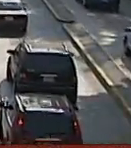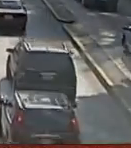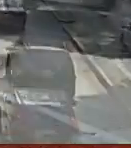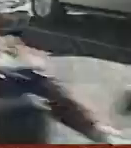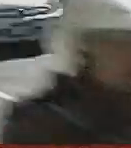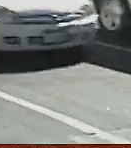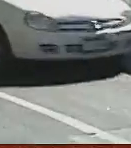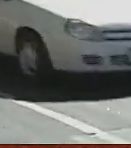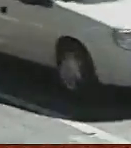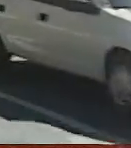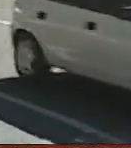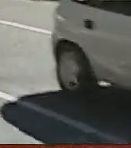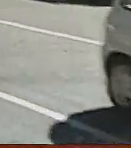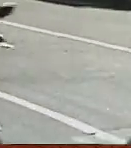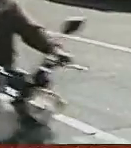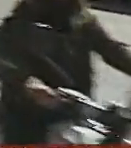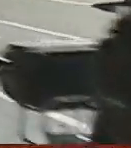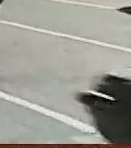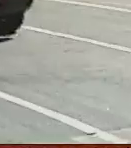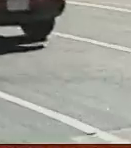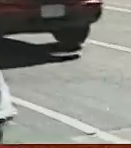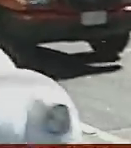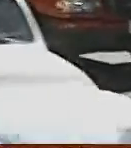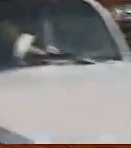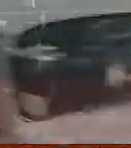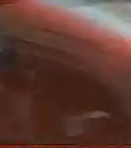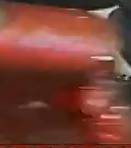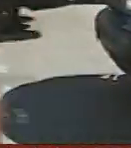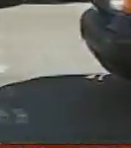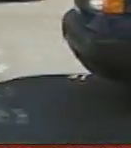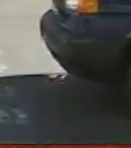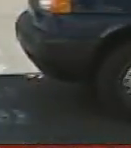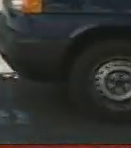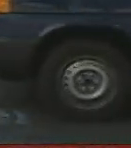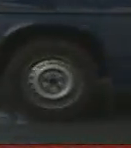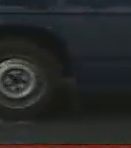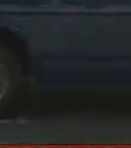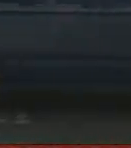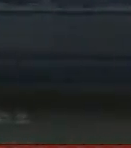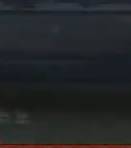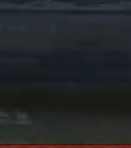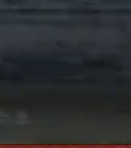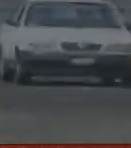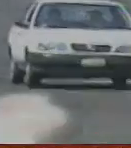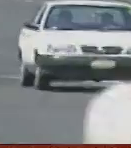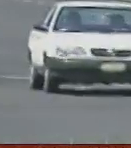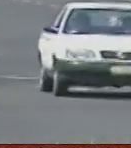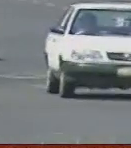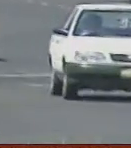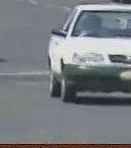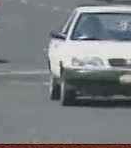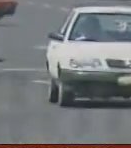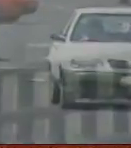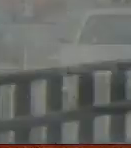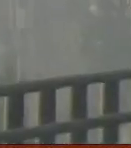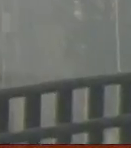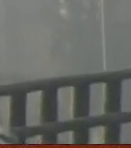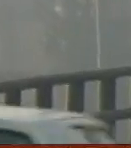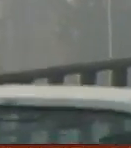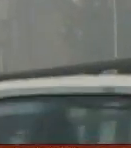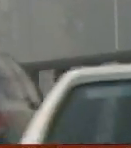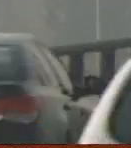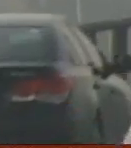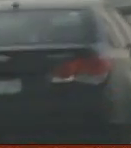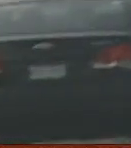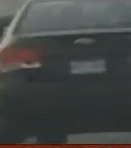tecnología y que se haga la brevedad posible, porque independientemente de que sí